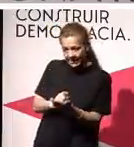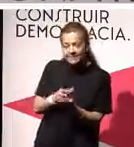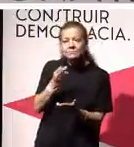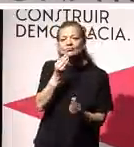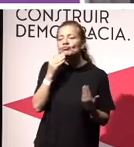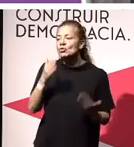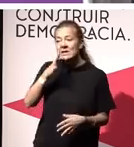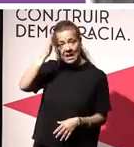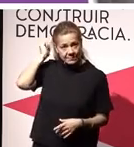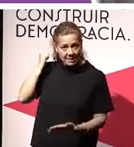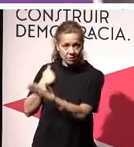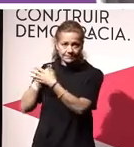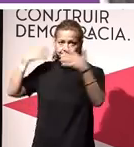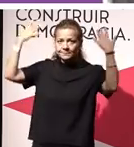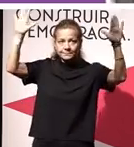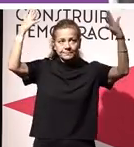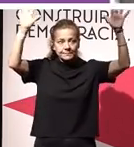Iglesias.